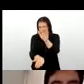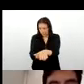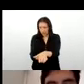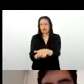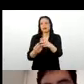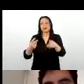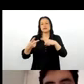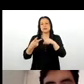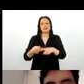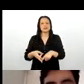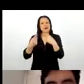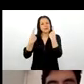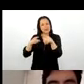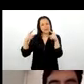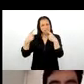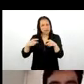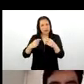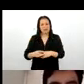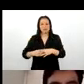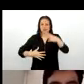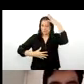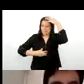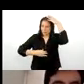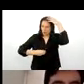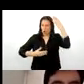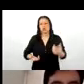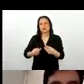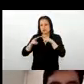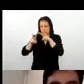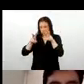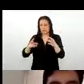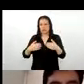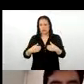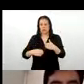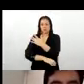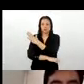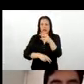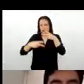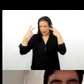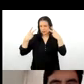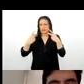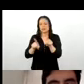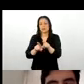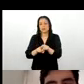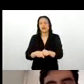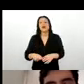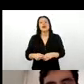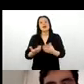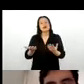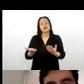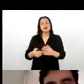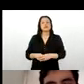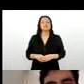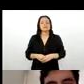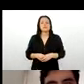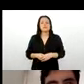la variedad de especies de monos que existen también en estos espacios, y el desarrollo tanto de